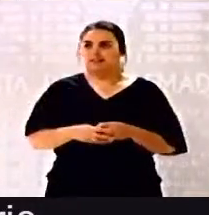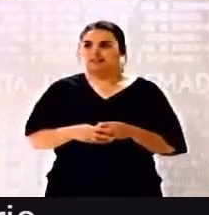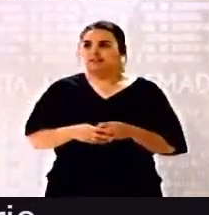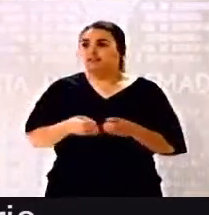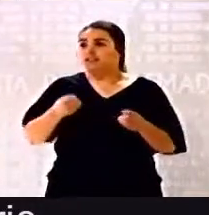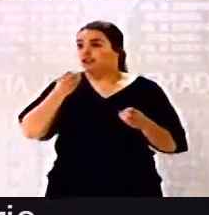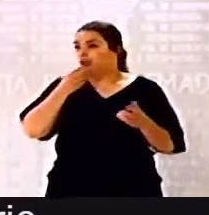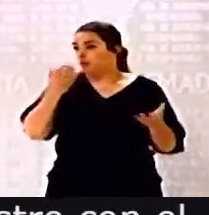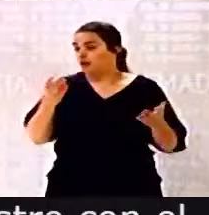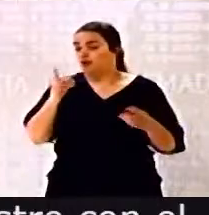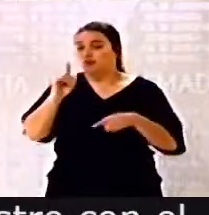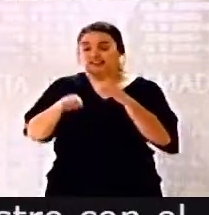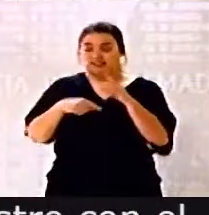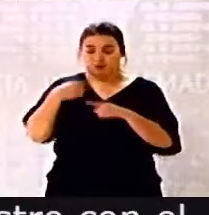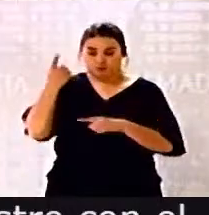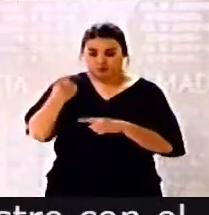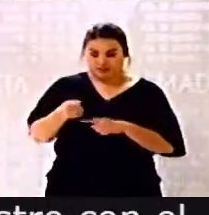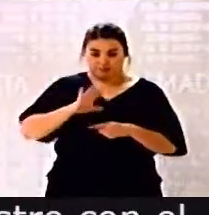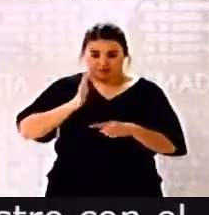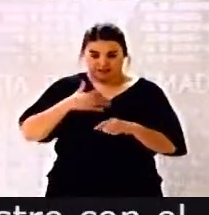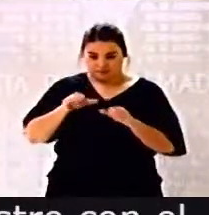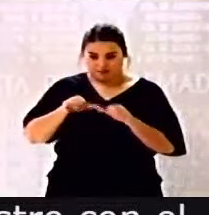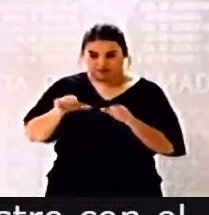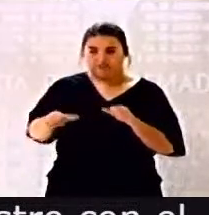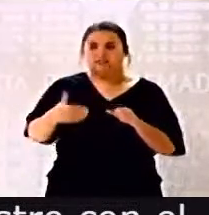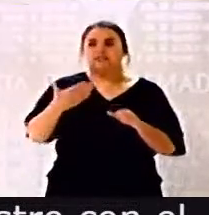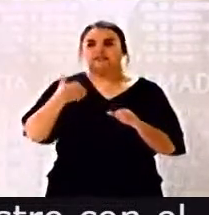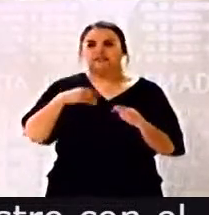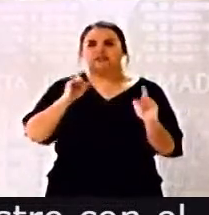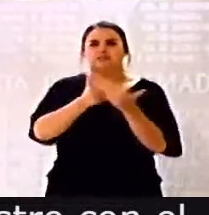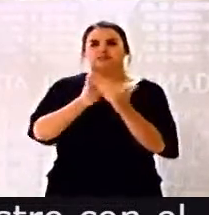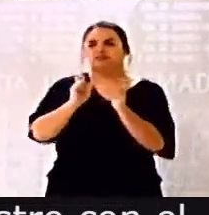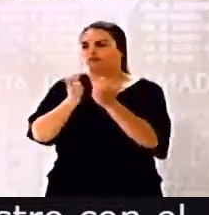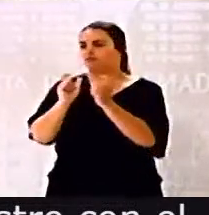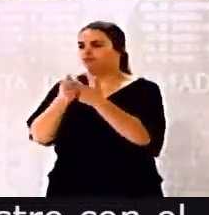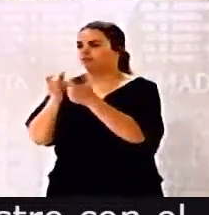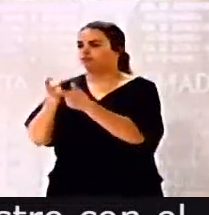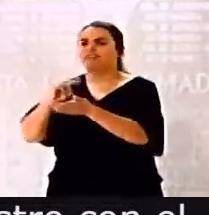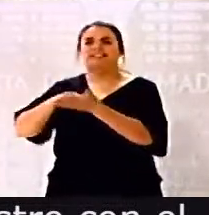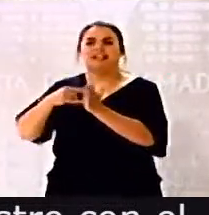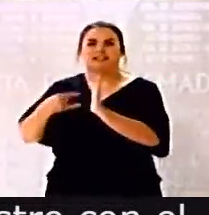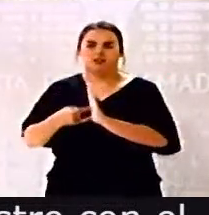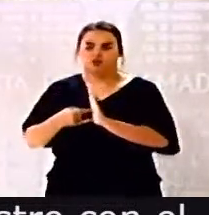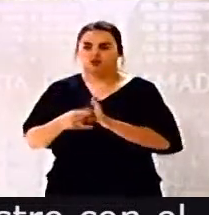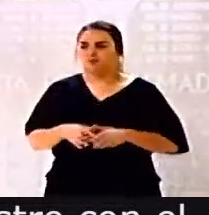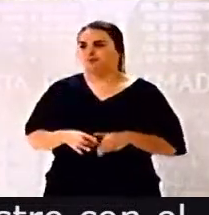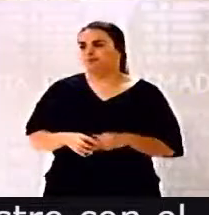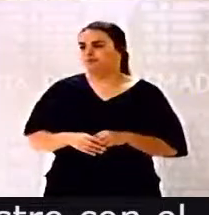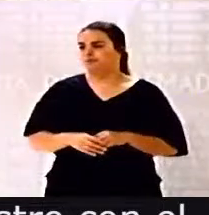y a partir de mañana se tendrán las reuniones bilaterales técnicas.